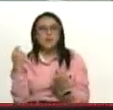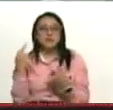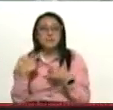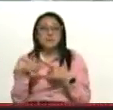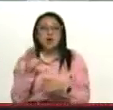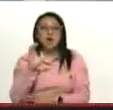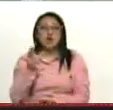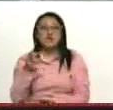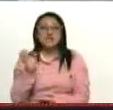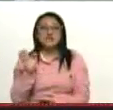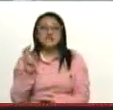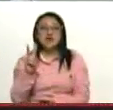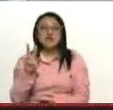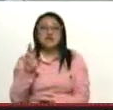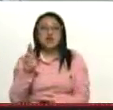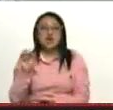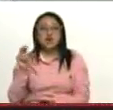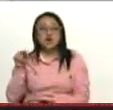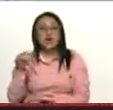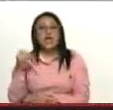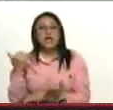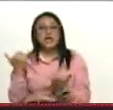está integrado